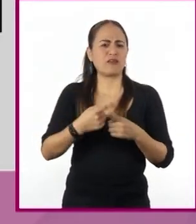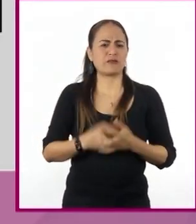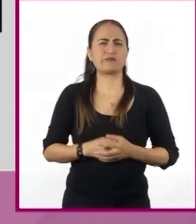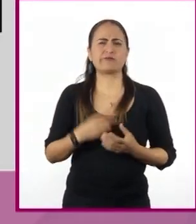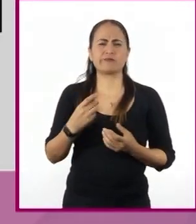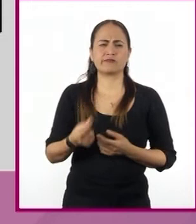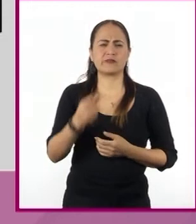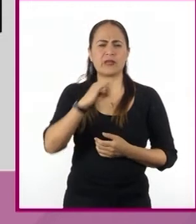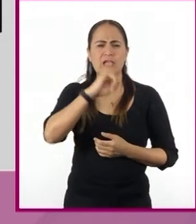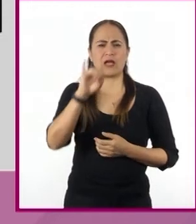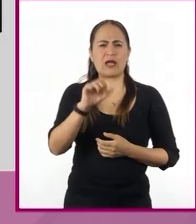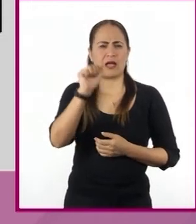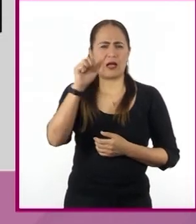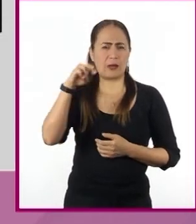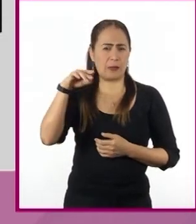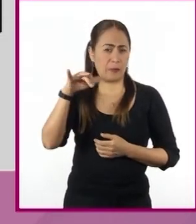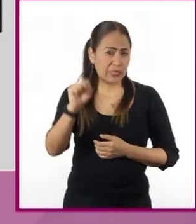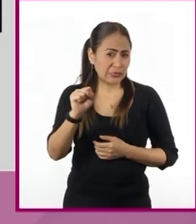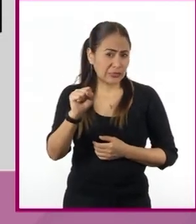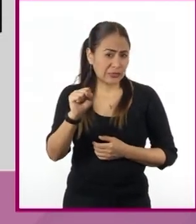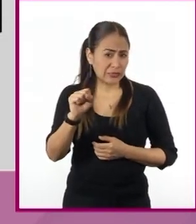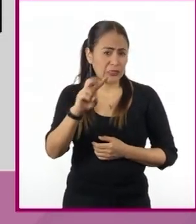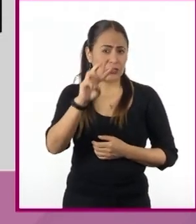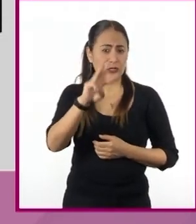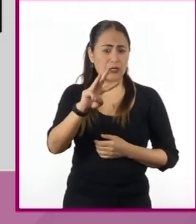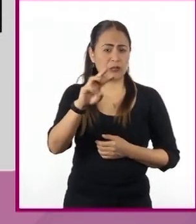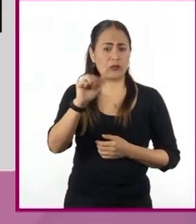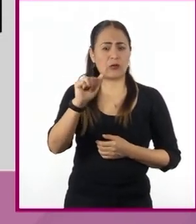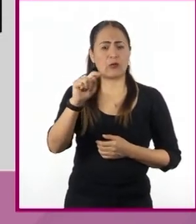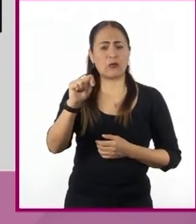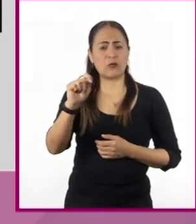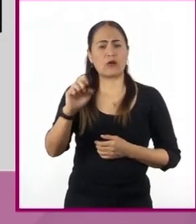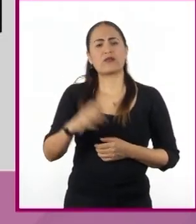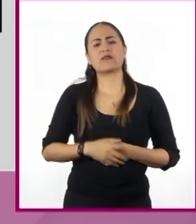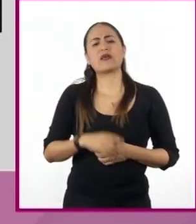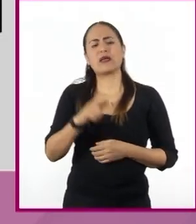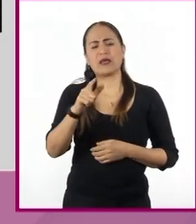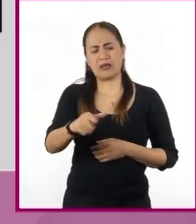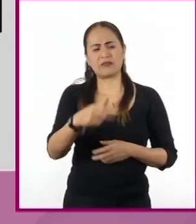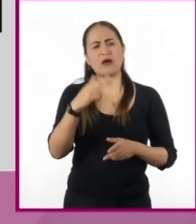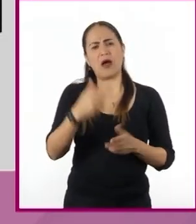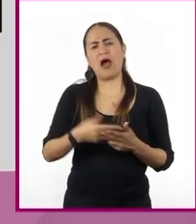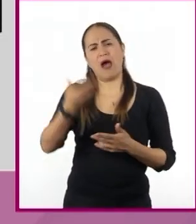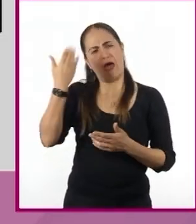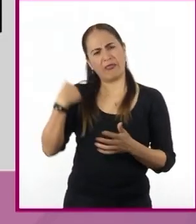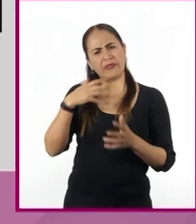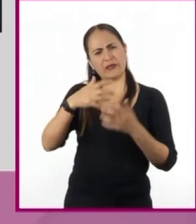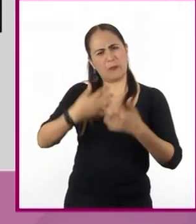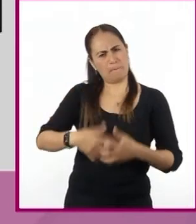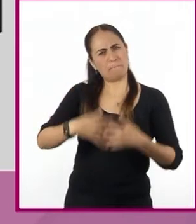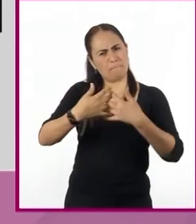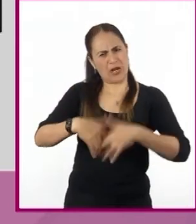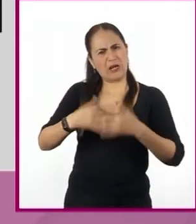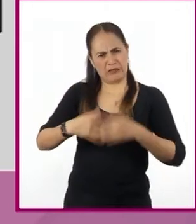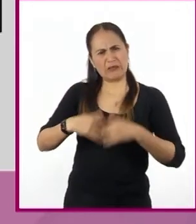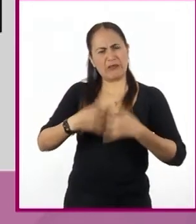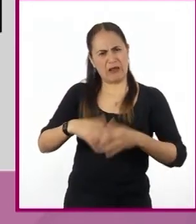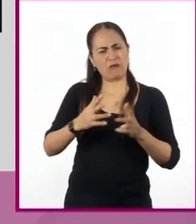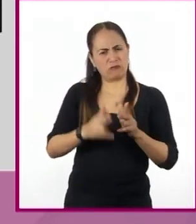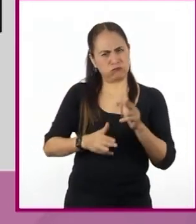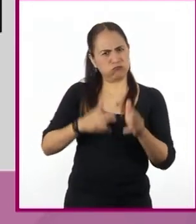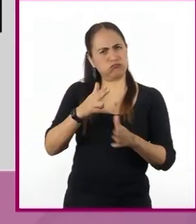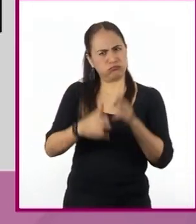Fue James Watt. La suya era una versión mejorada de otras máquinas de vapor que ya se habían